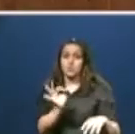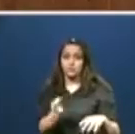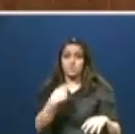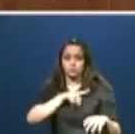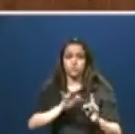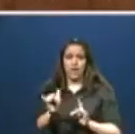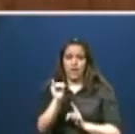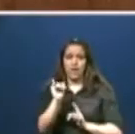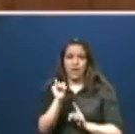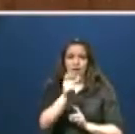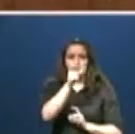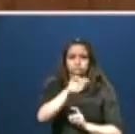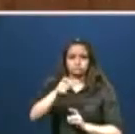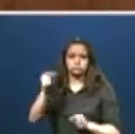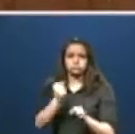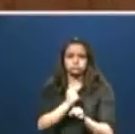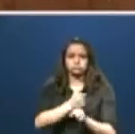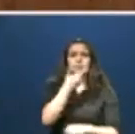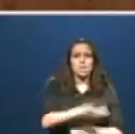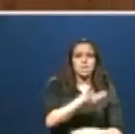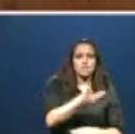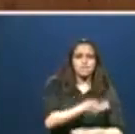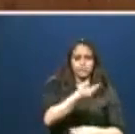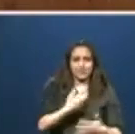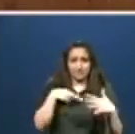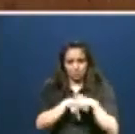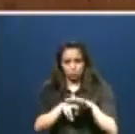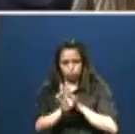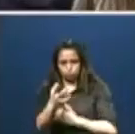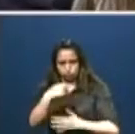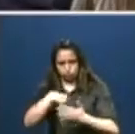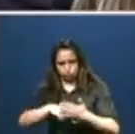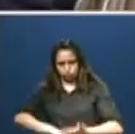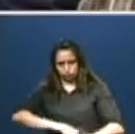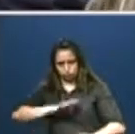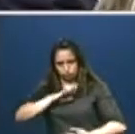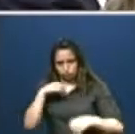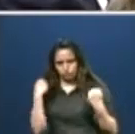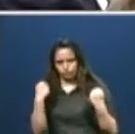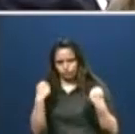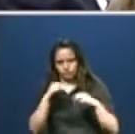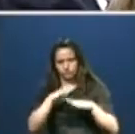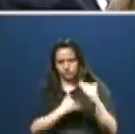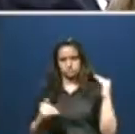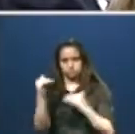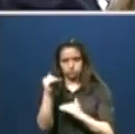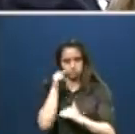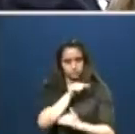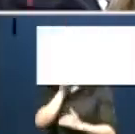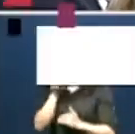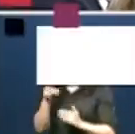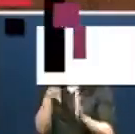importantes activos recursos y fortalezas para salir adelante ellos son nuestra mejor